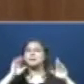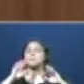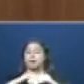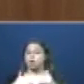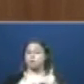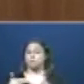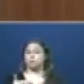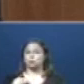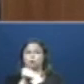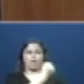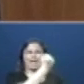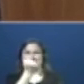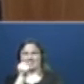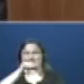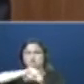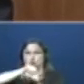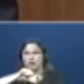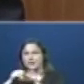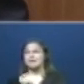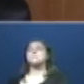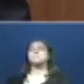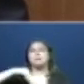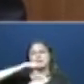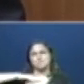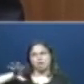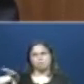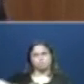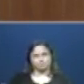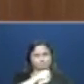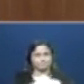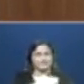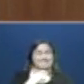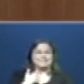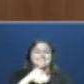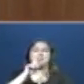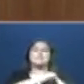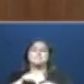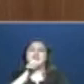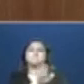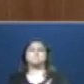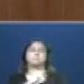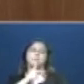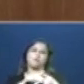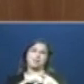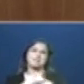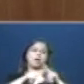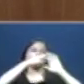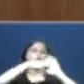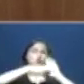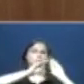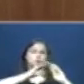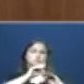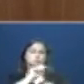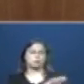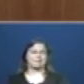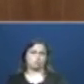participación de las entidades locales en los ingresos propios de la comunidad una vez que el estado revise su normativa básica sobre régimen local